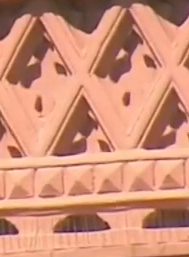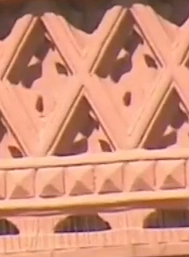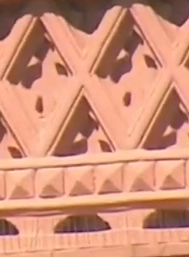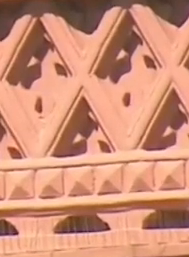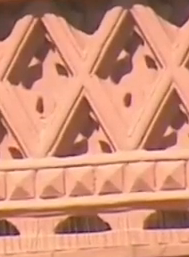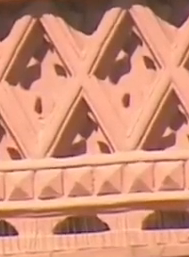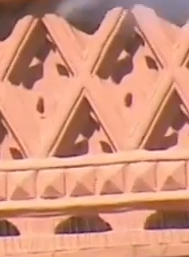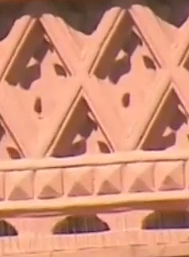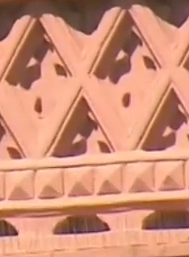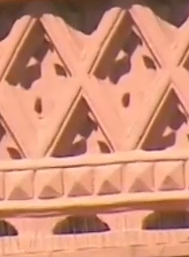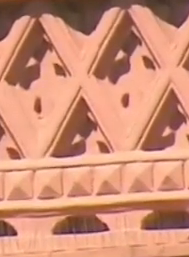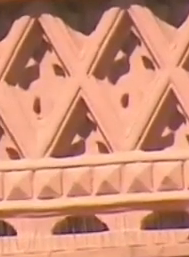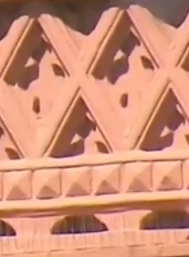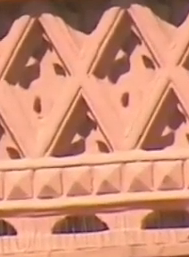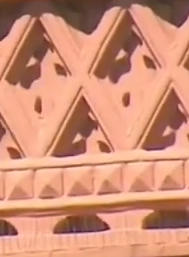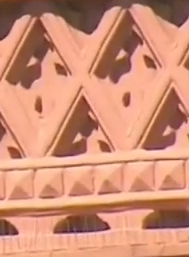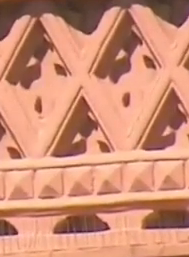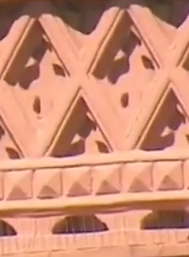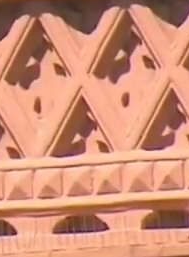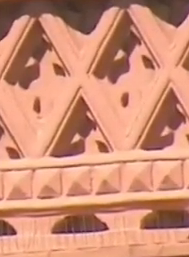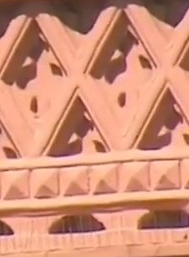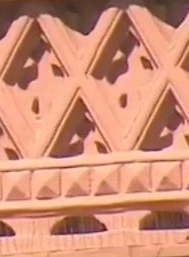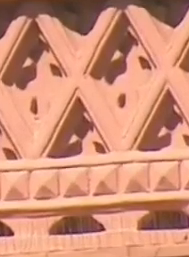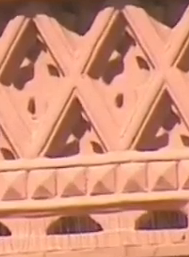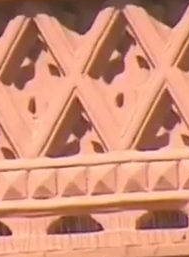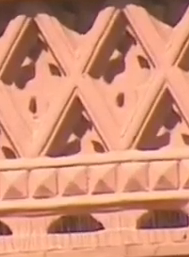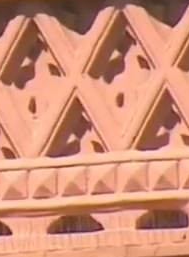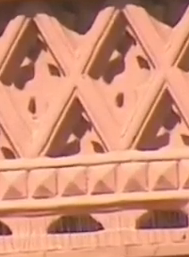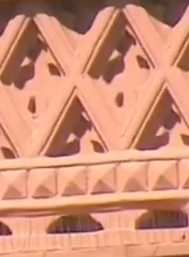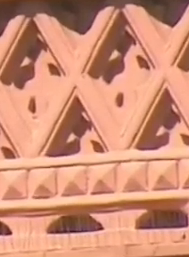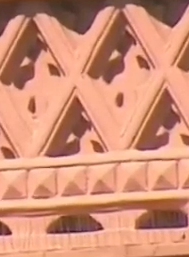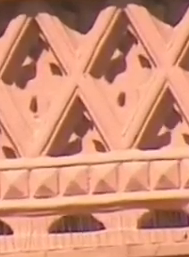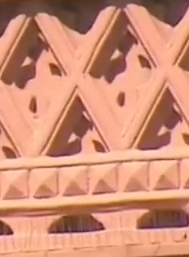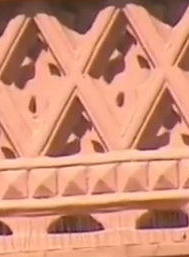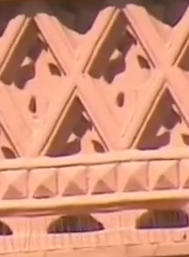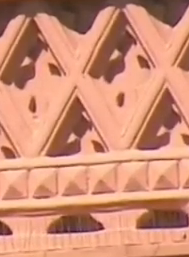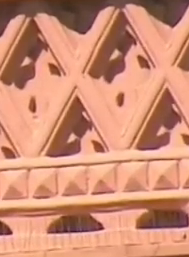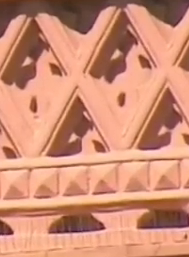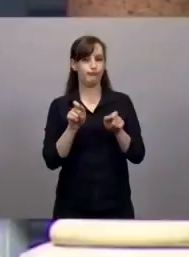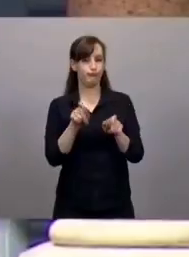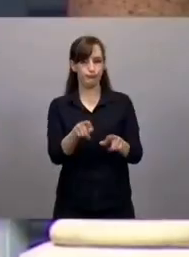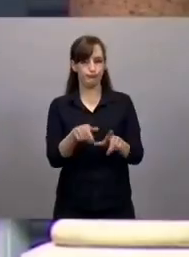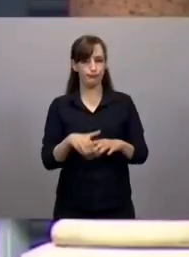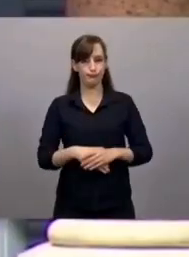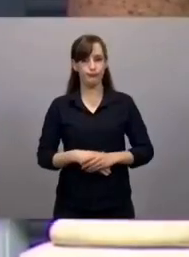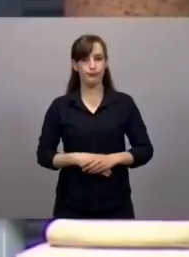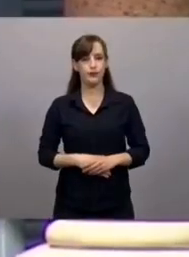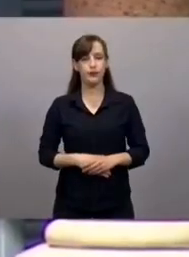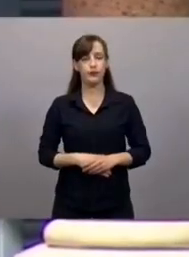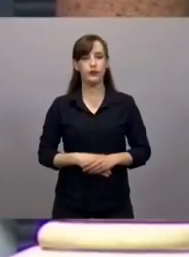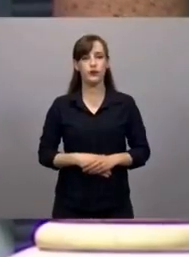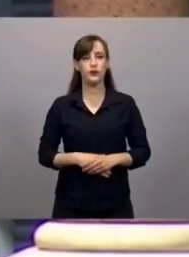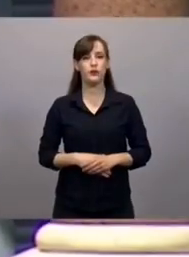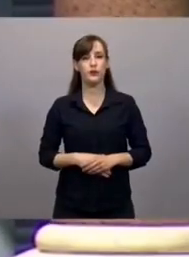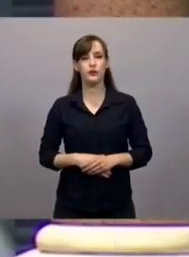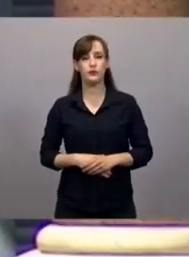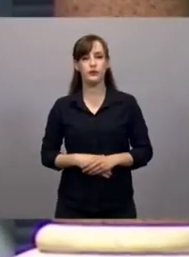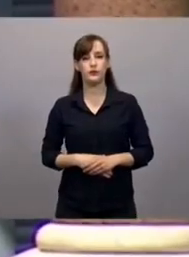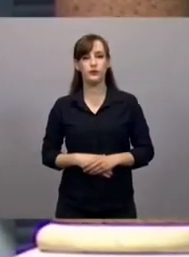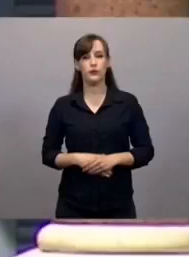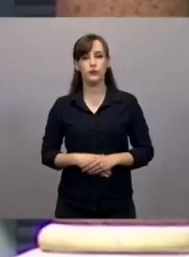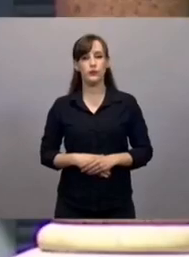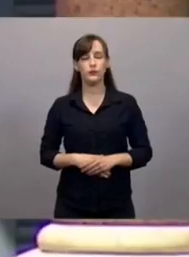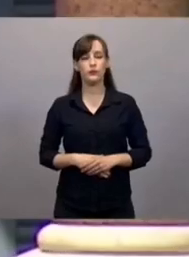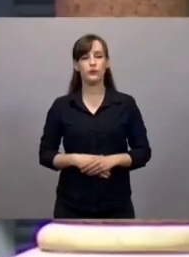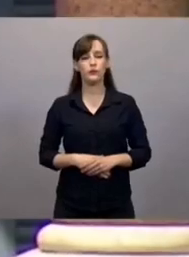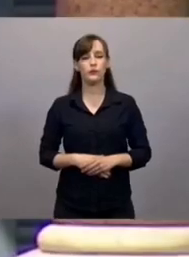las expectativas la población de Argentina va a tener una poblada y posiblemente él no tiene oye bien Él no tiene